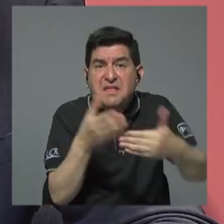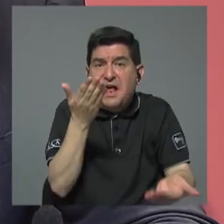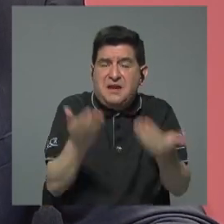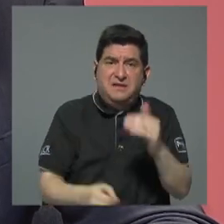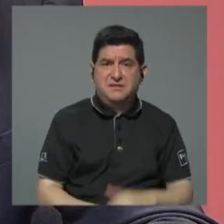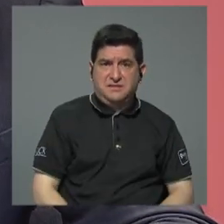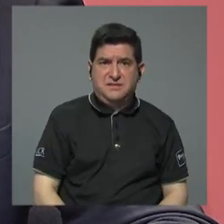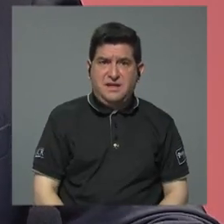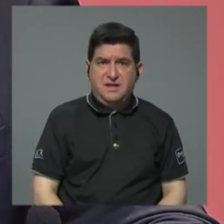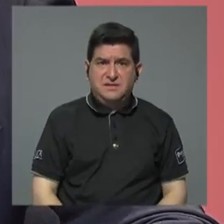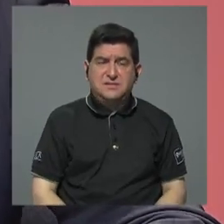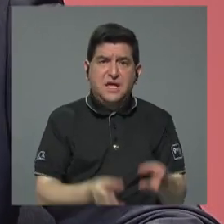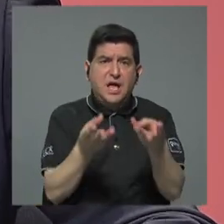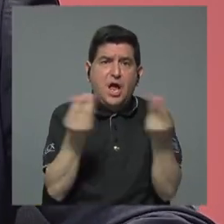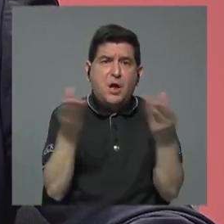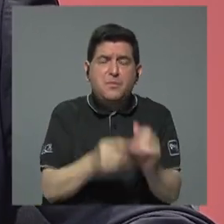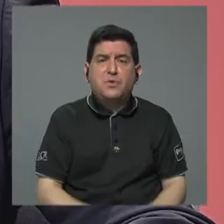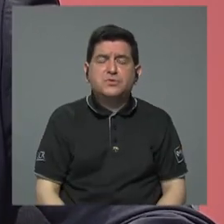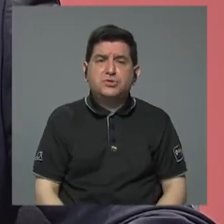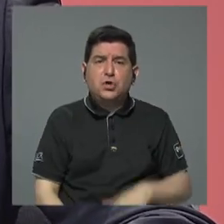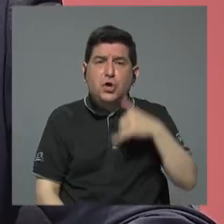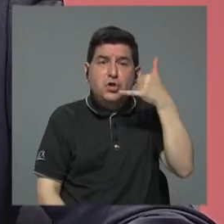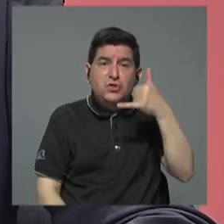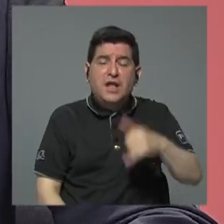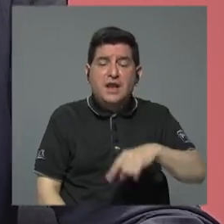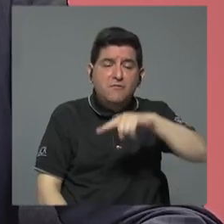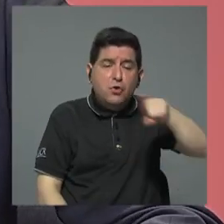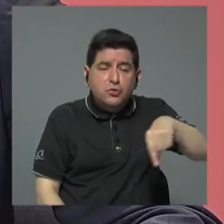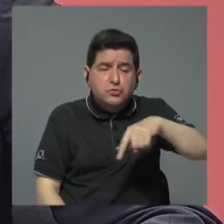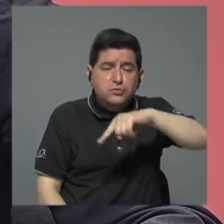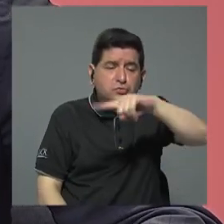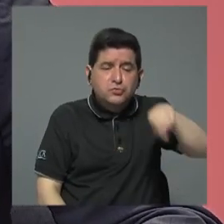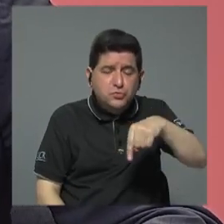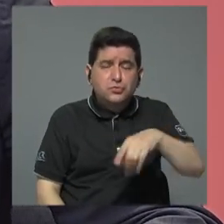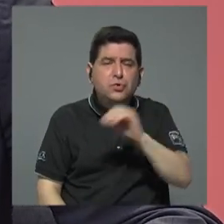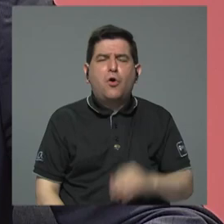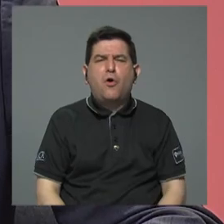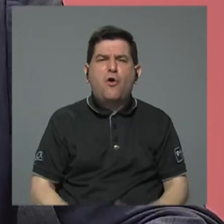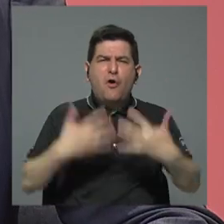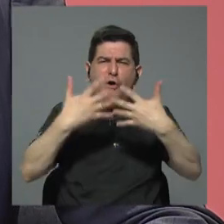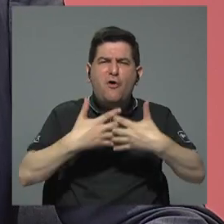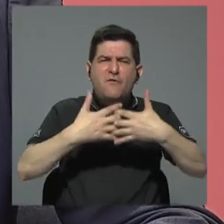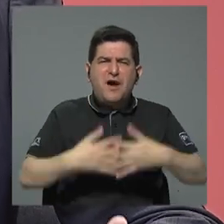de incursionar en la producción de teléfonos de disco o en poner una fábrica de cassettes